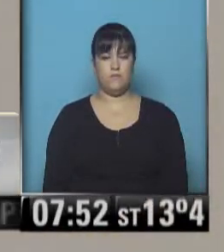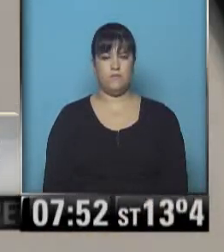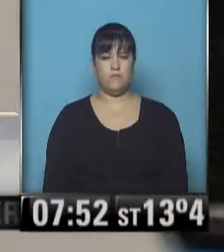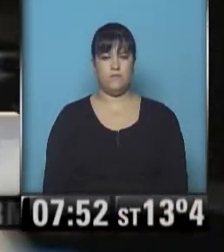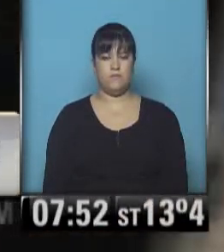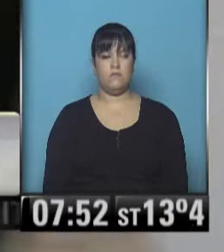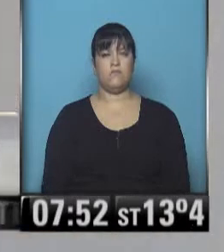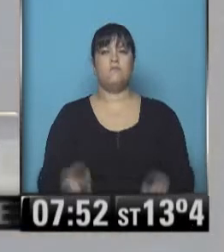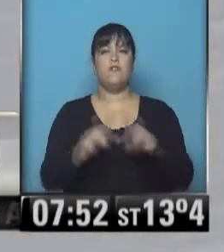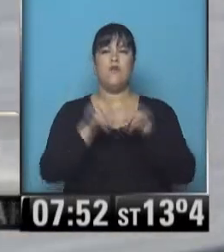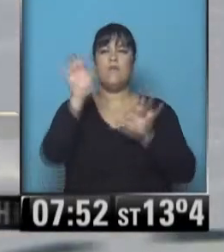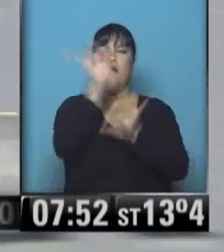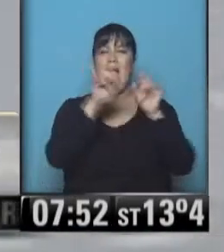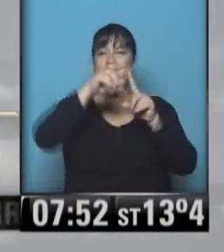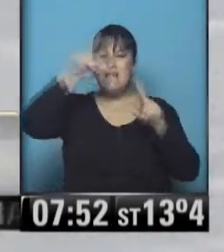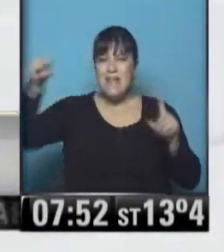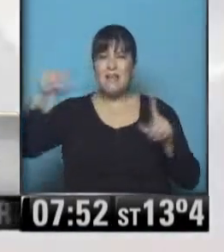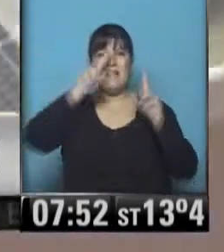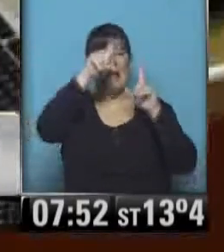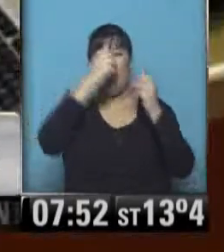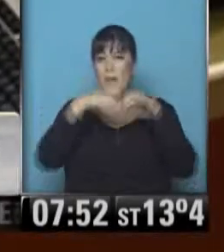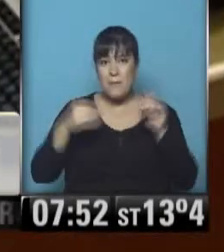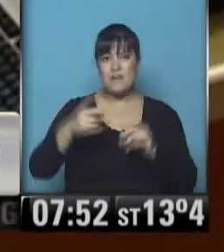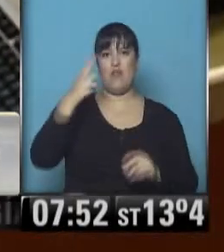Las estadísticas comenzaron a hacerse en el año